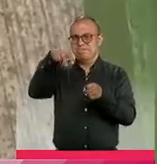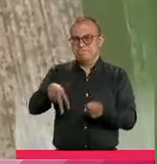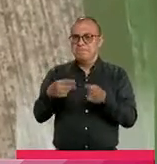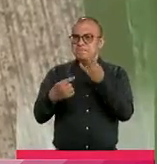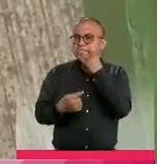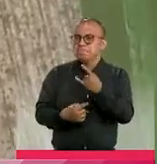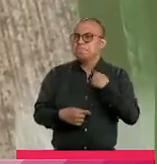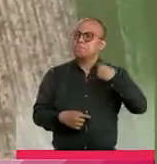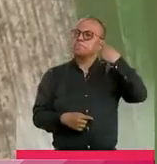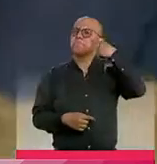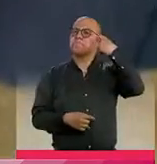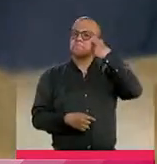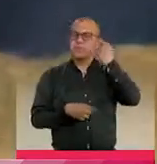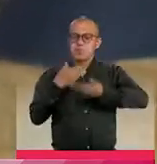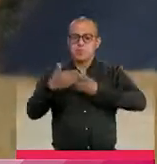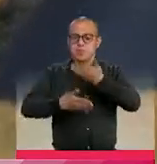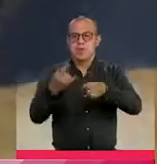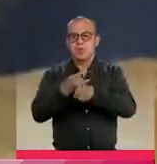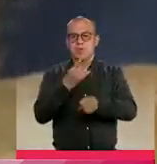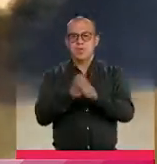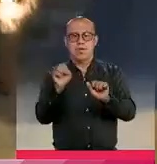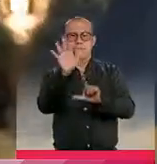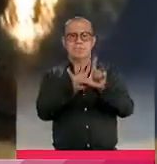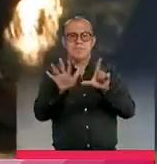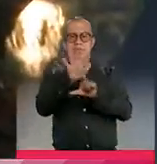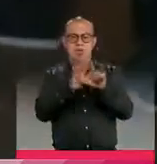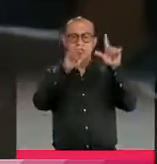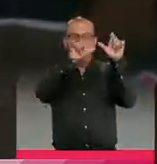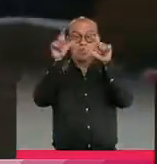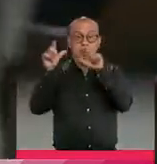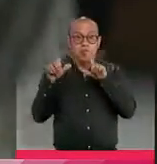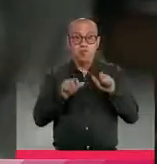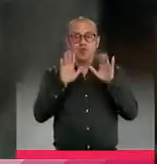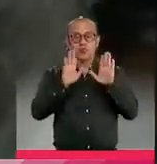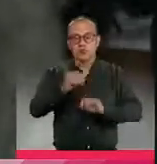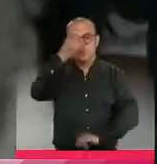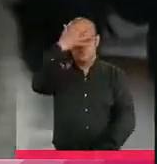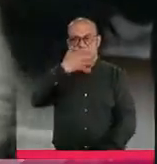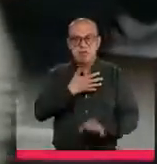interesante reto a través de videos y fotografías compartidas en sus redes sociales.